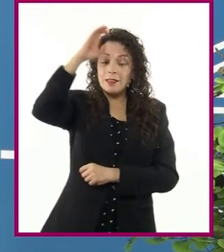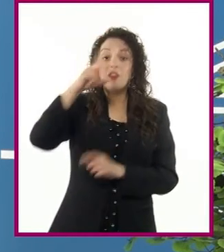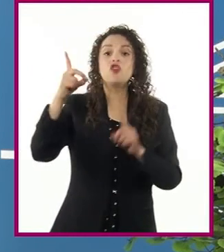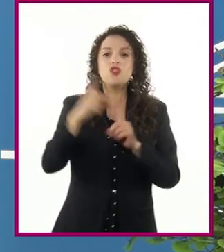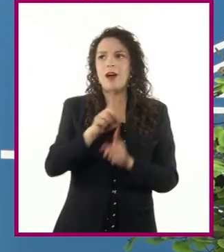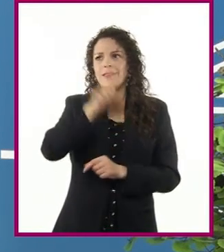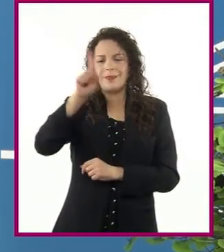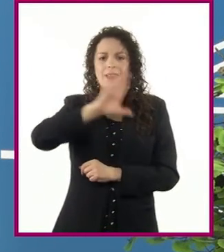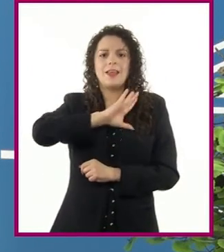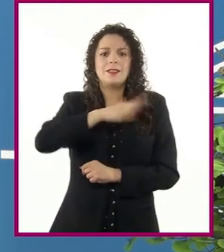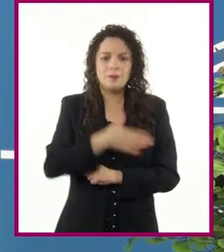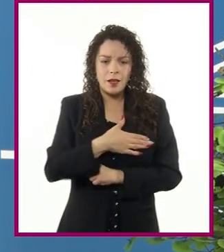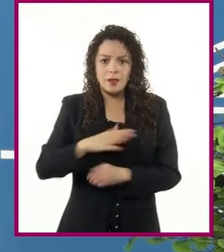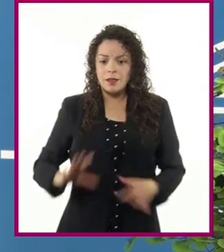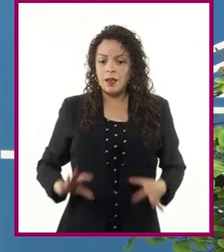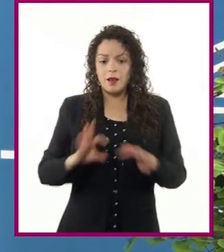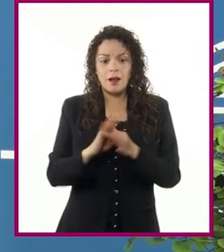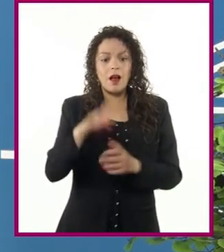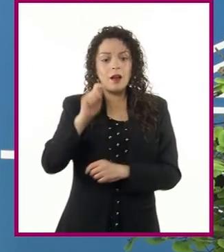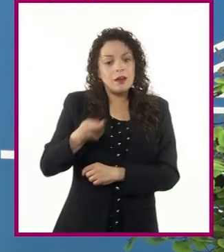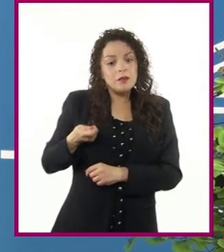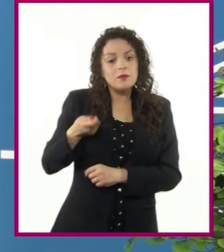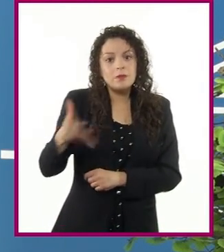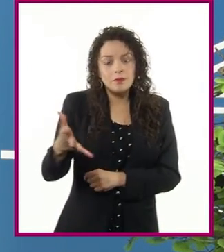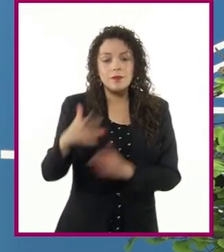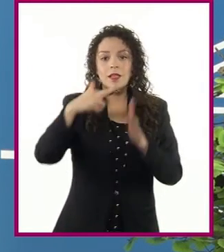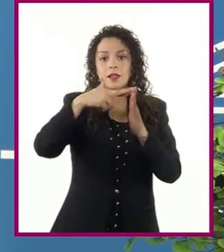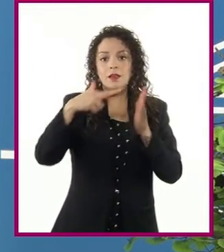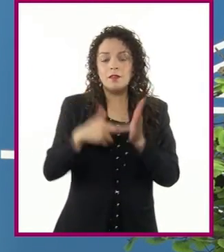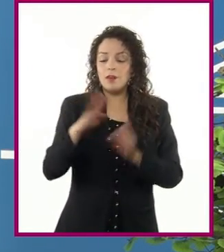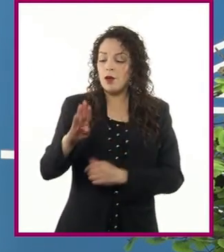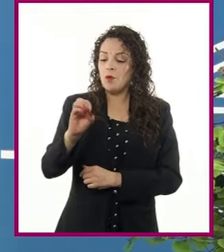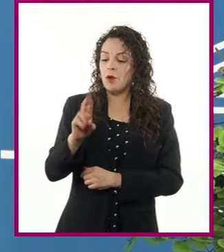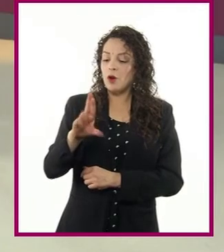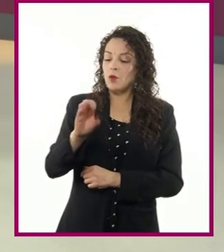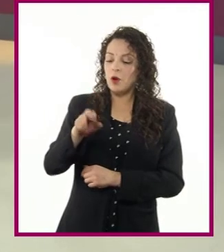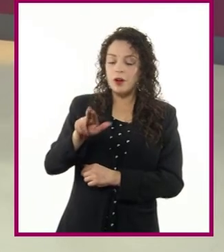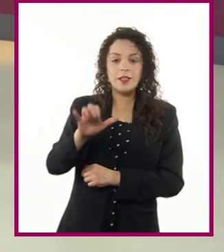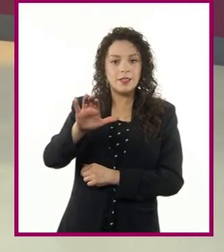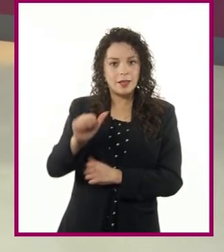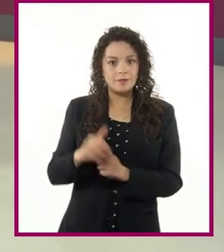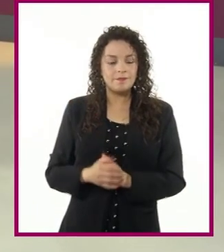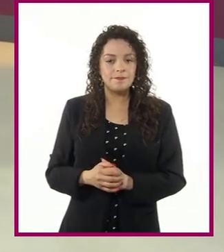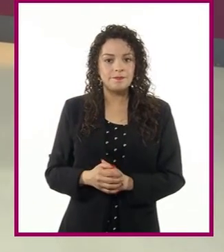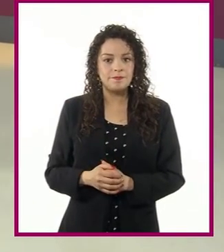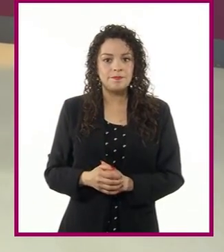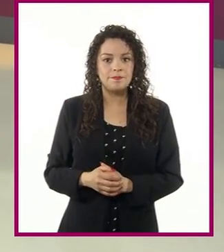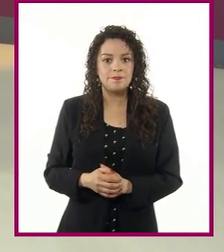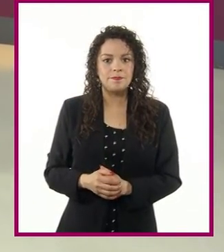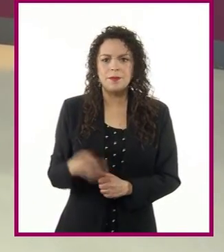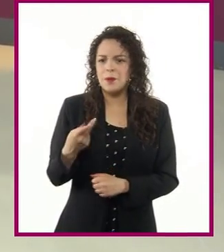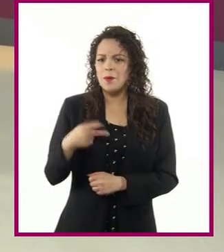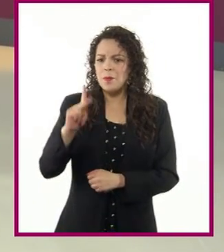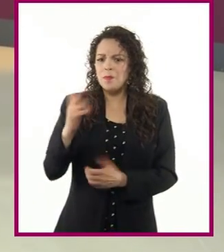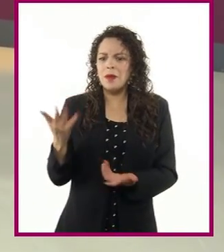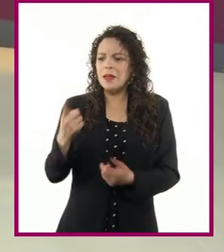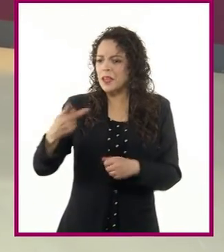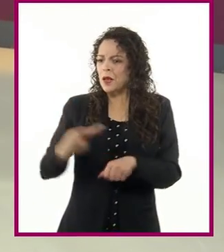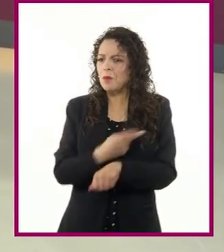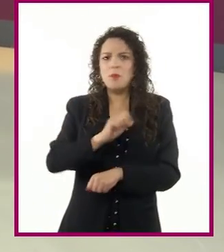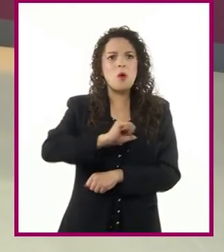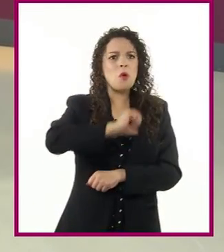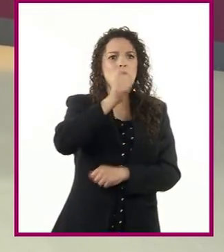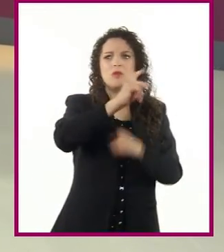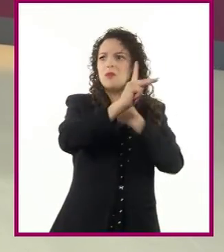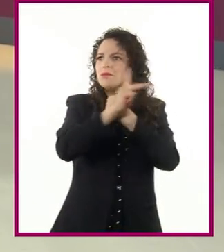España, que forman parte de las llamadas reformas borbónicas. Pero, ¿qué pasaba en otras partes